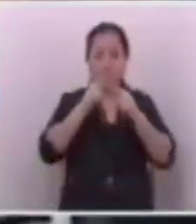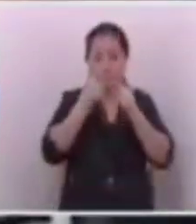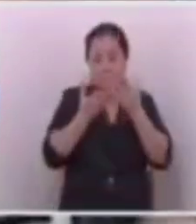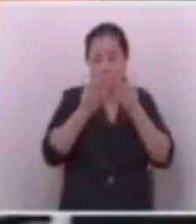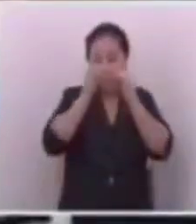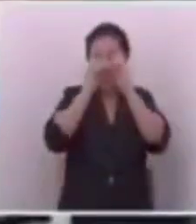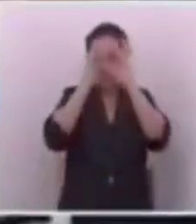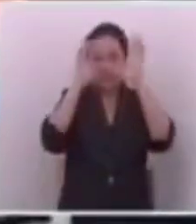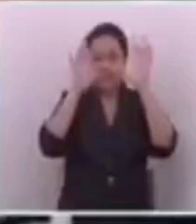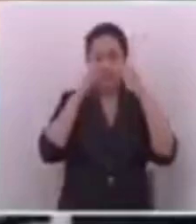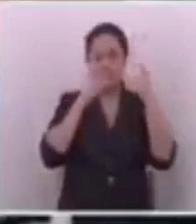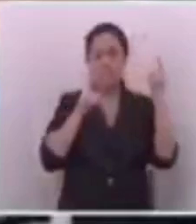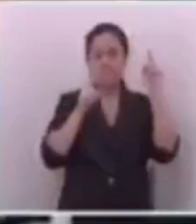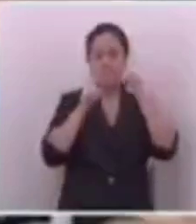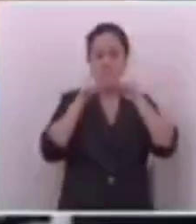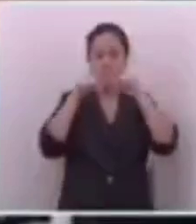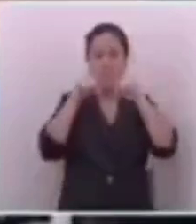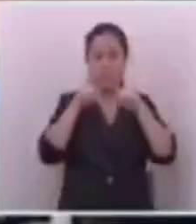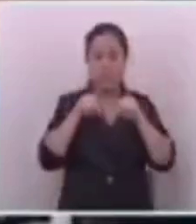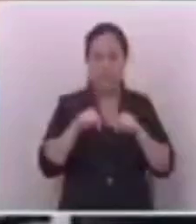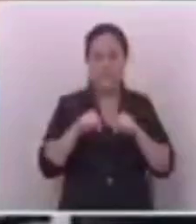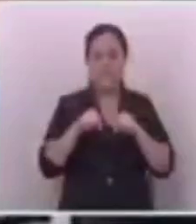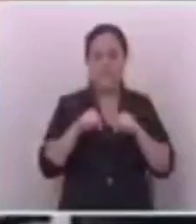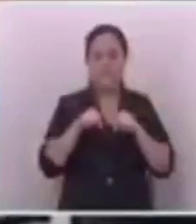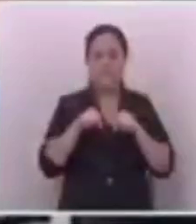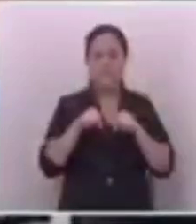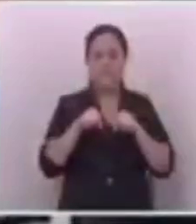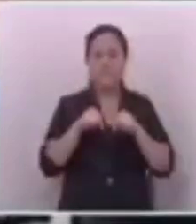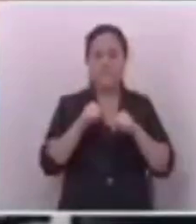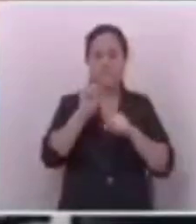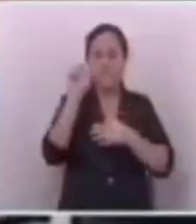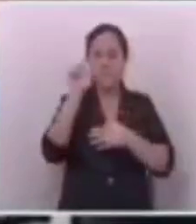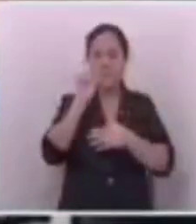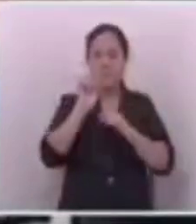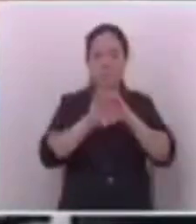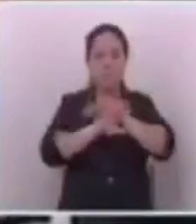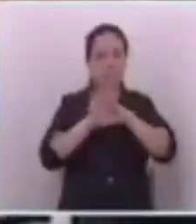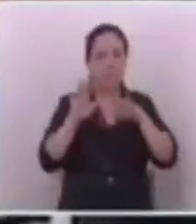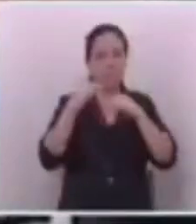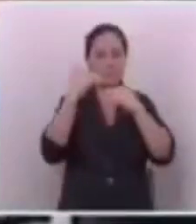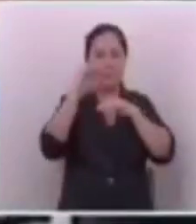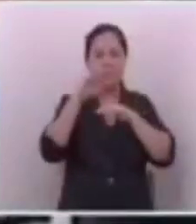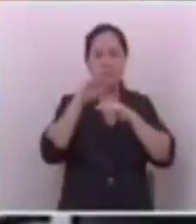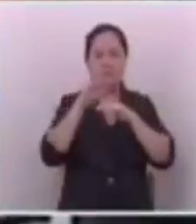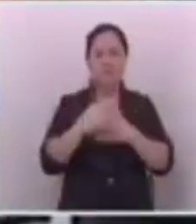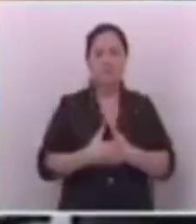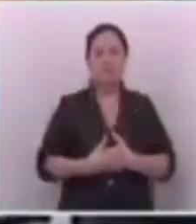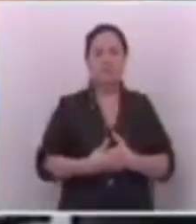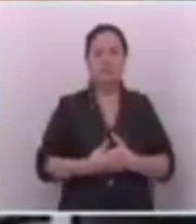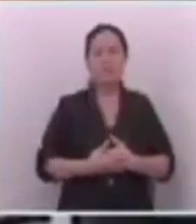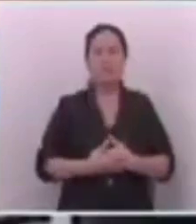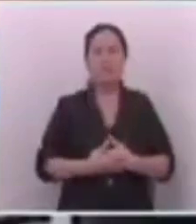imagino que fue hasta aquí que le dieron permiso de llegar.